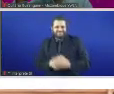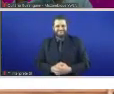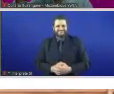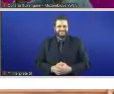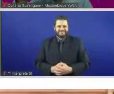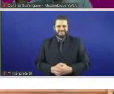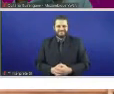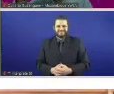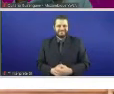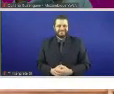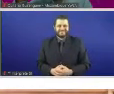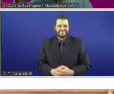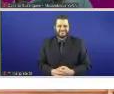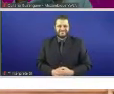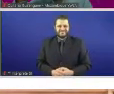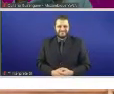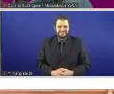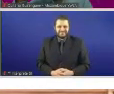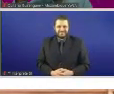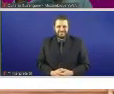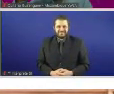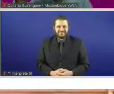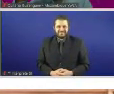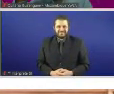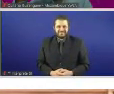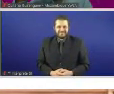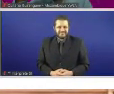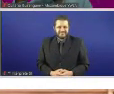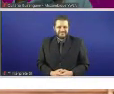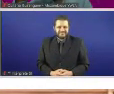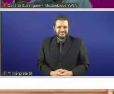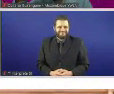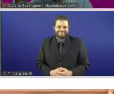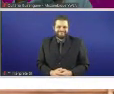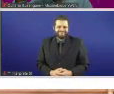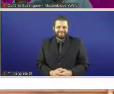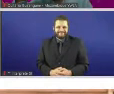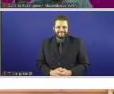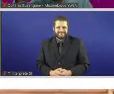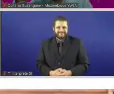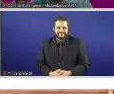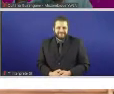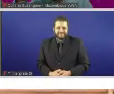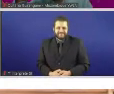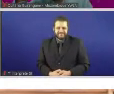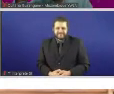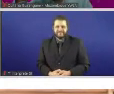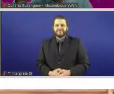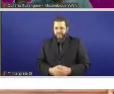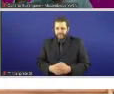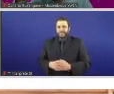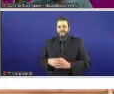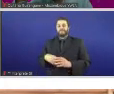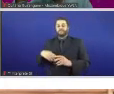de un poquito de años de lucha, de ir pensando y arriesgando, somos parte del Fondo Spotlight que